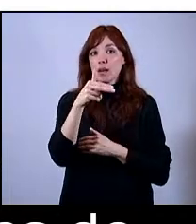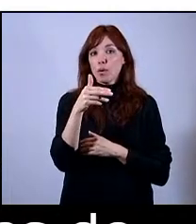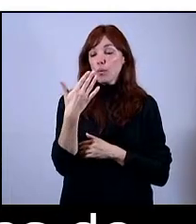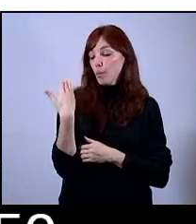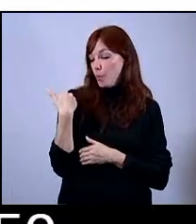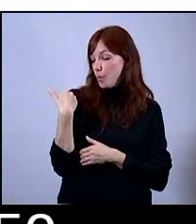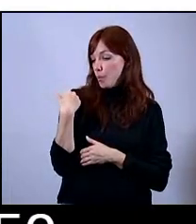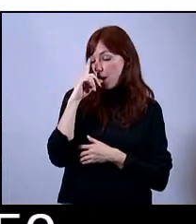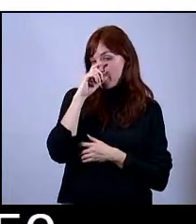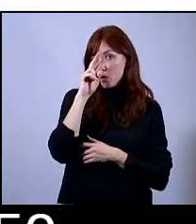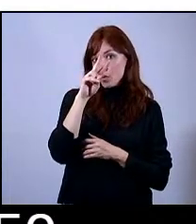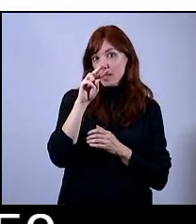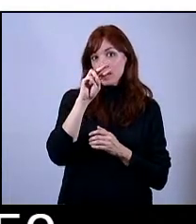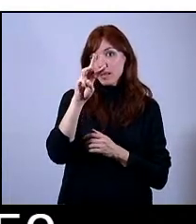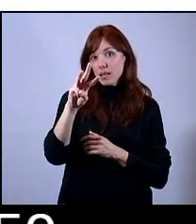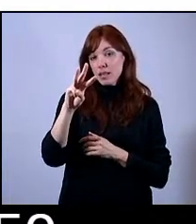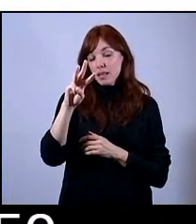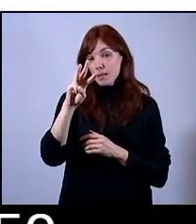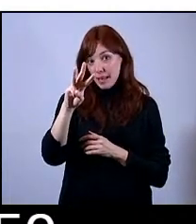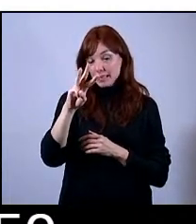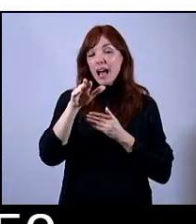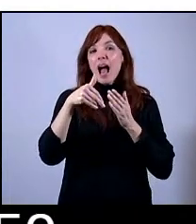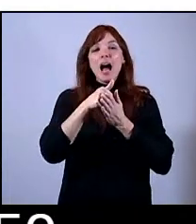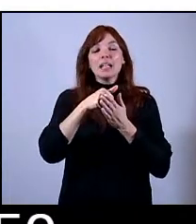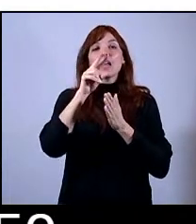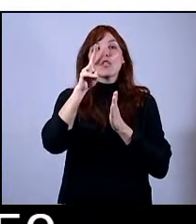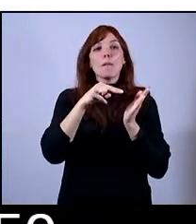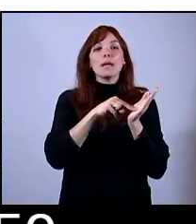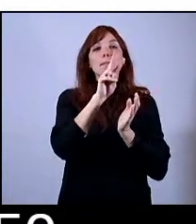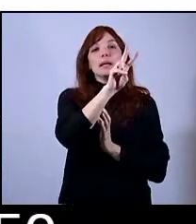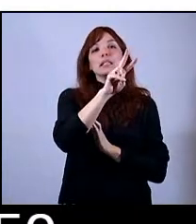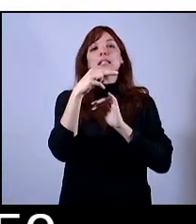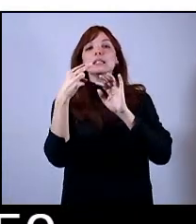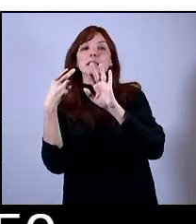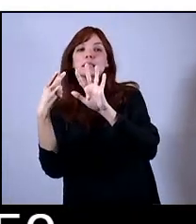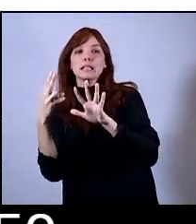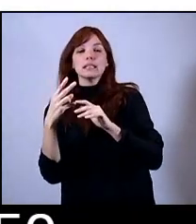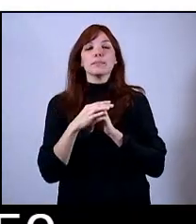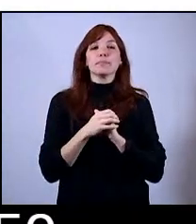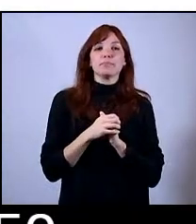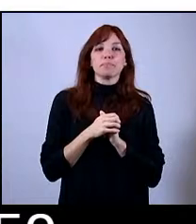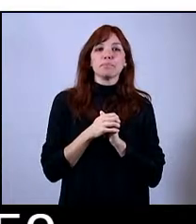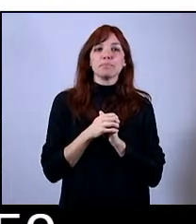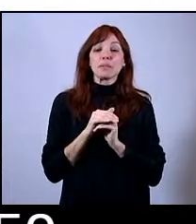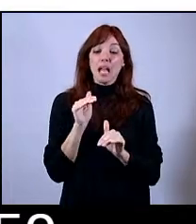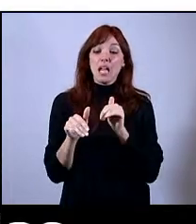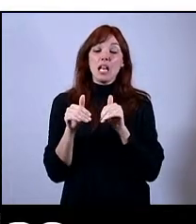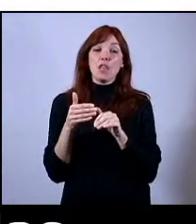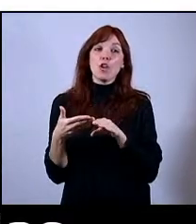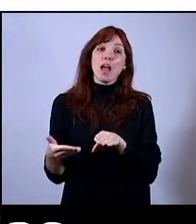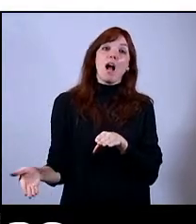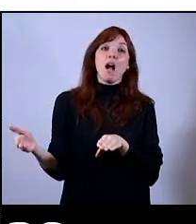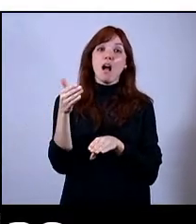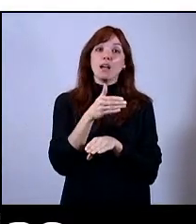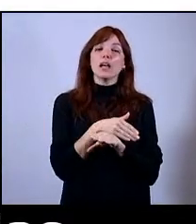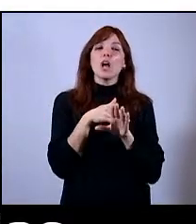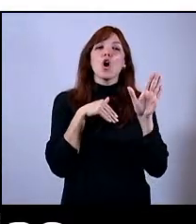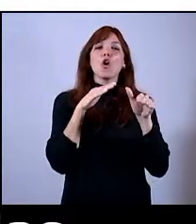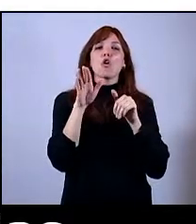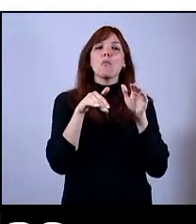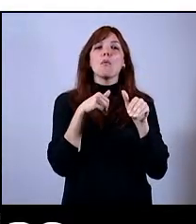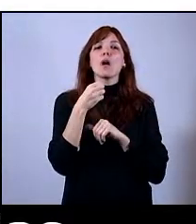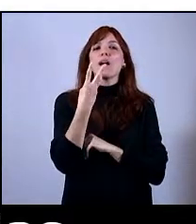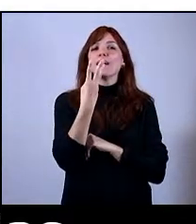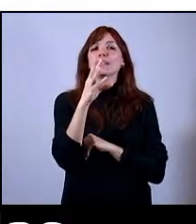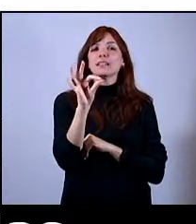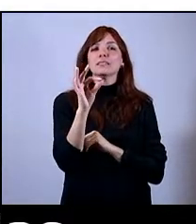año 2023 al 2027. Antes de las elecciones, en el 2023, se han convocado 30 millones de